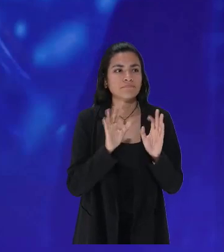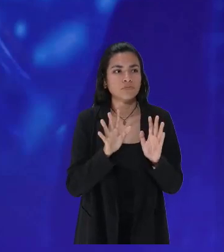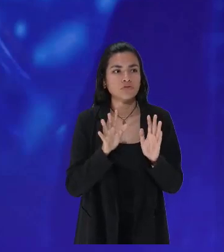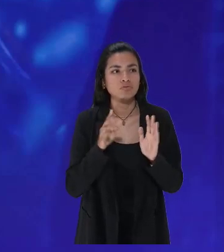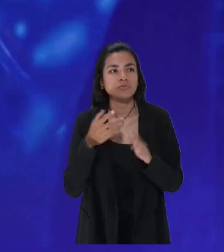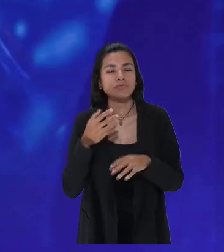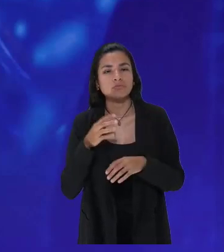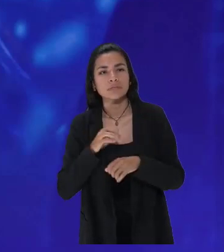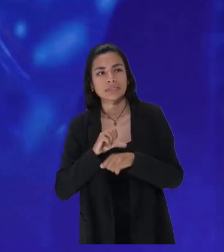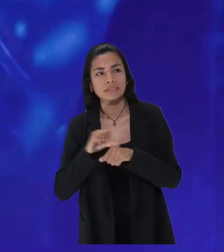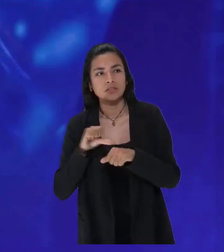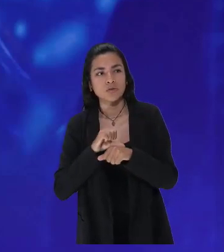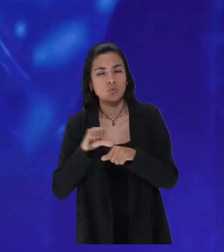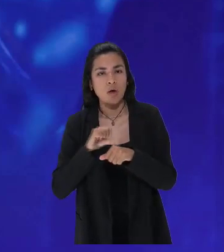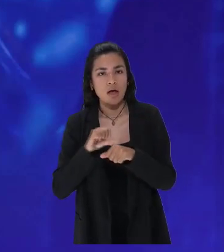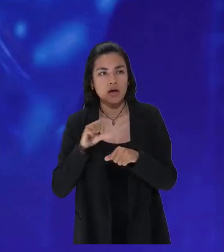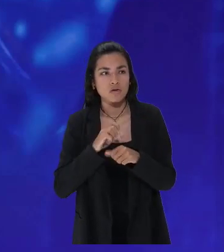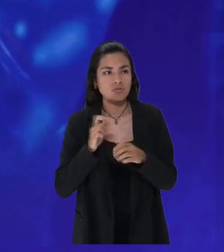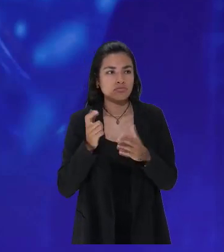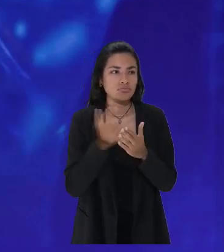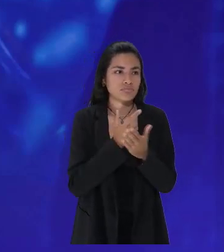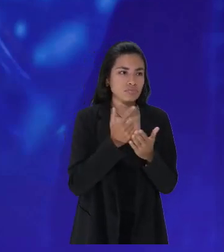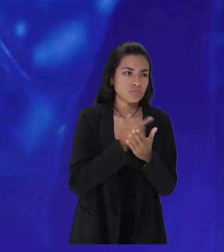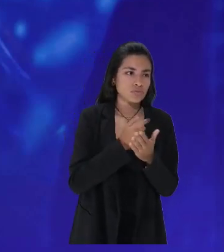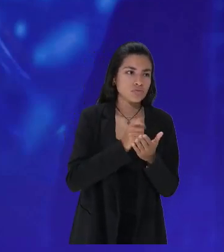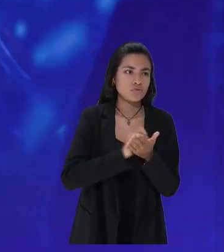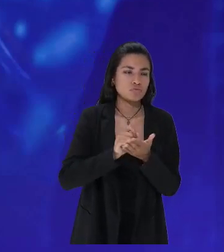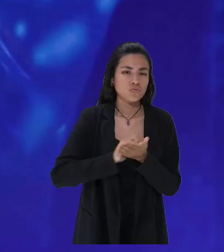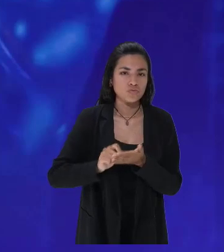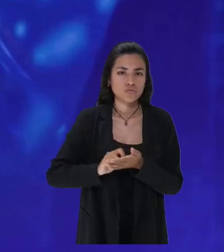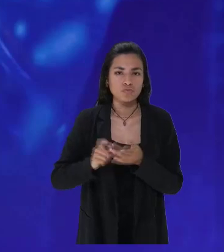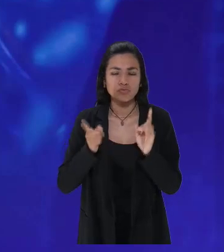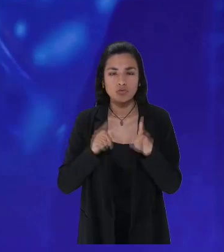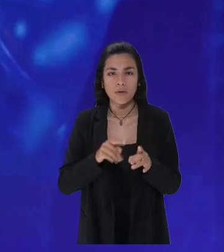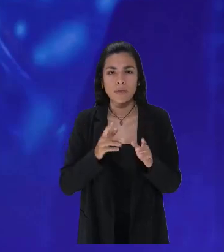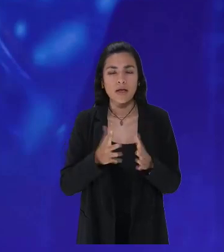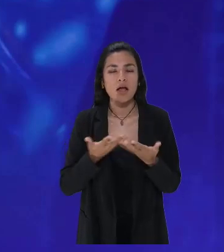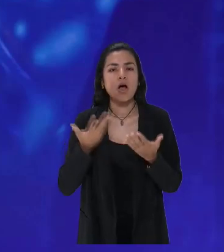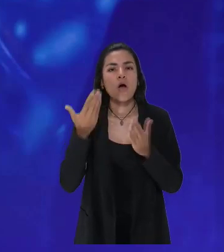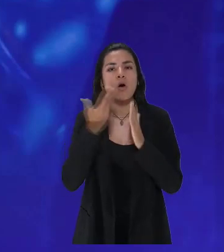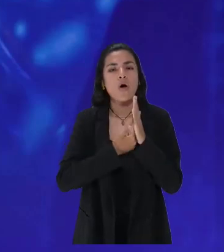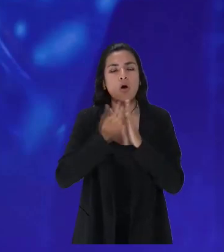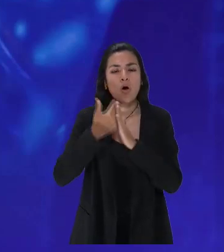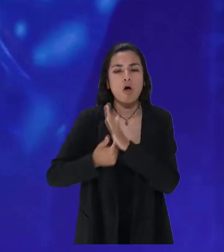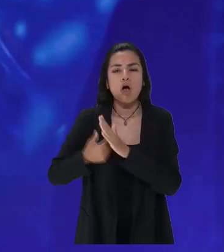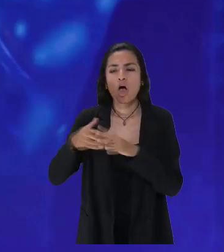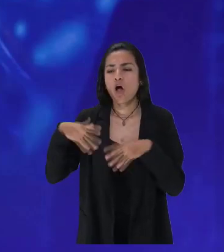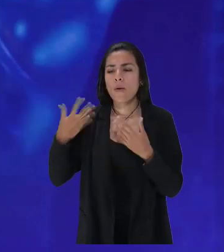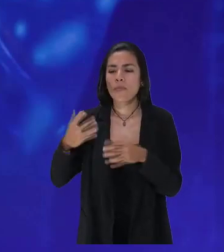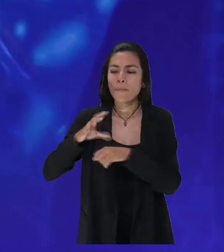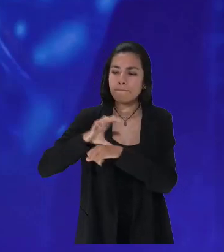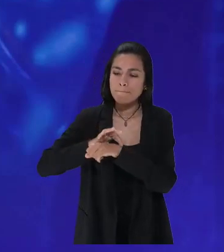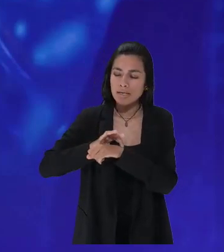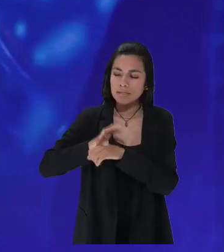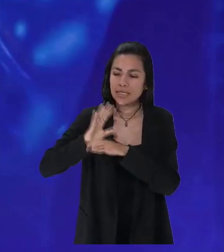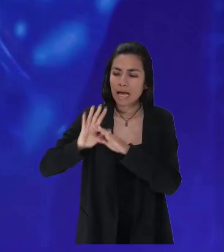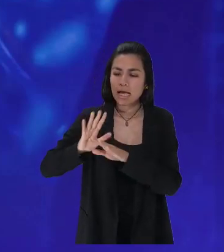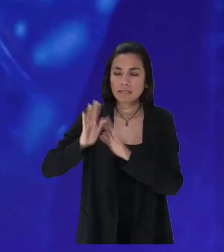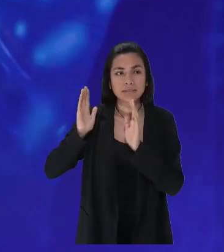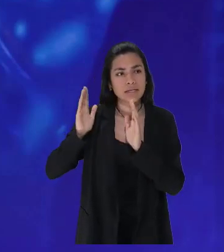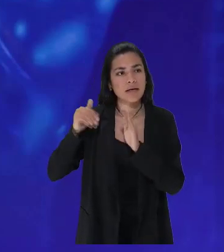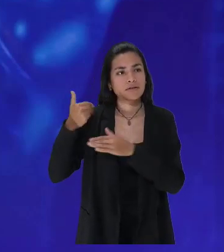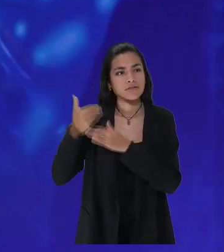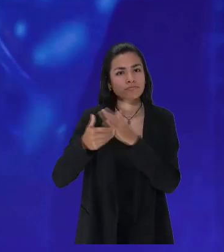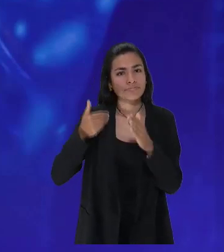un anestesiólogo, quienes escriben el libro, empiezan a documentar cómo la medicina empieza a tomar